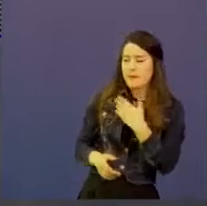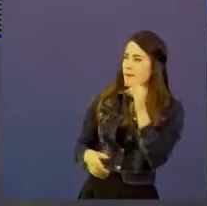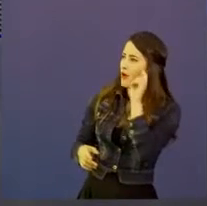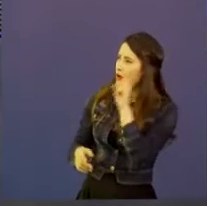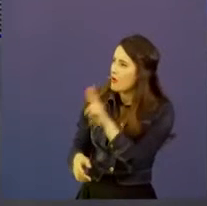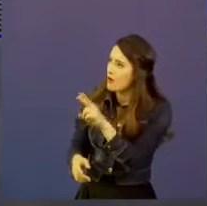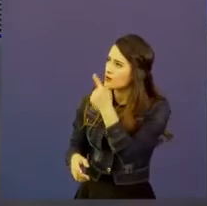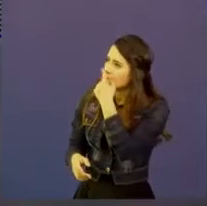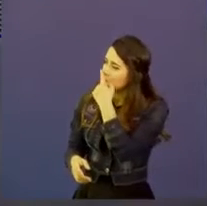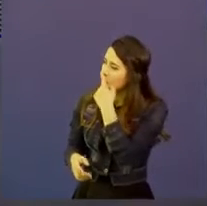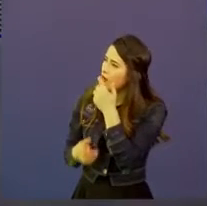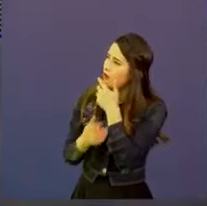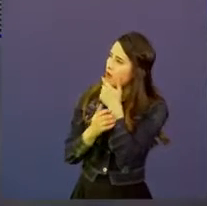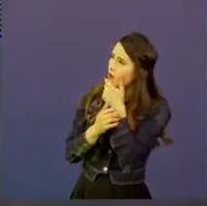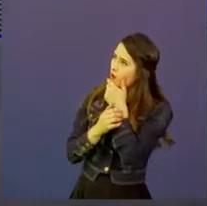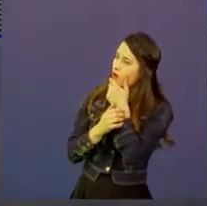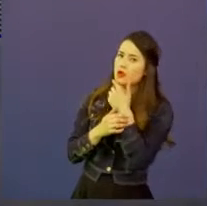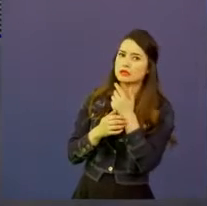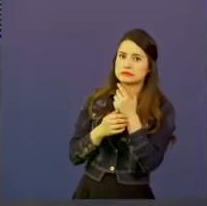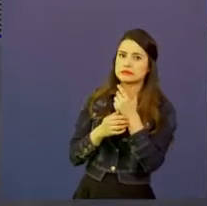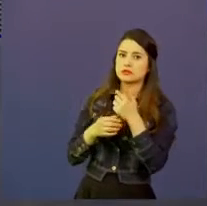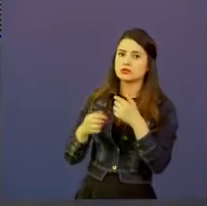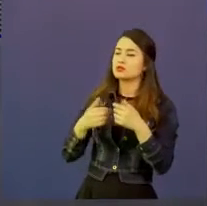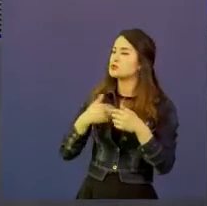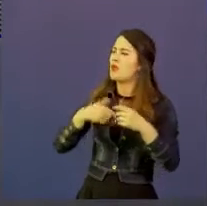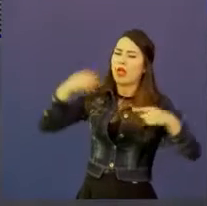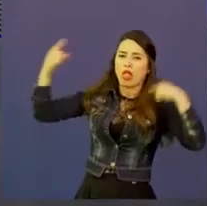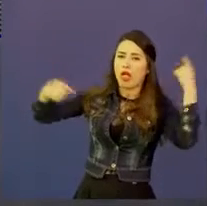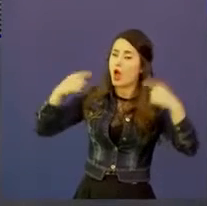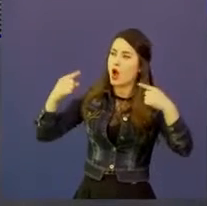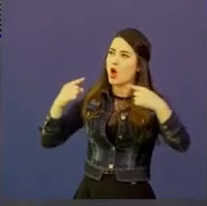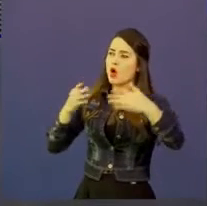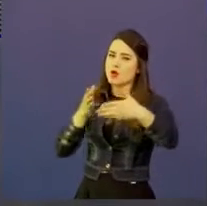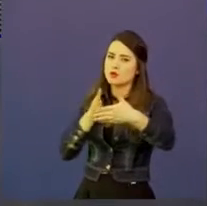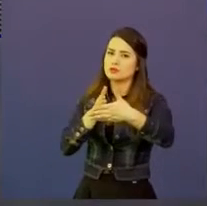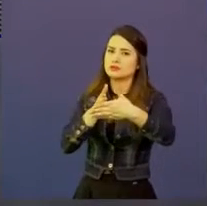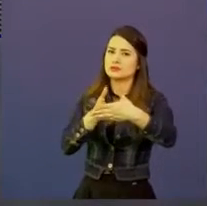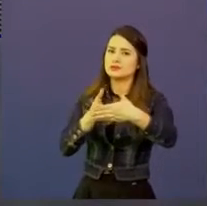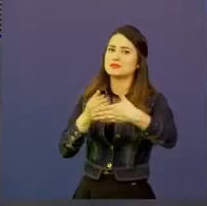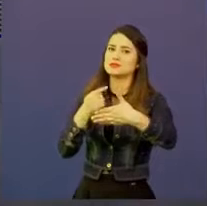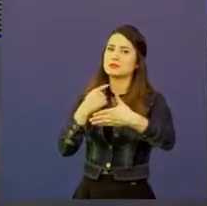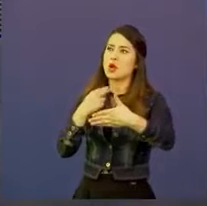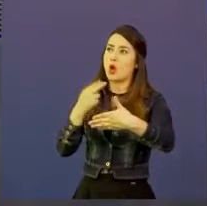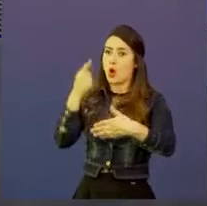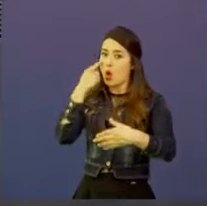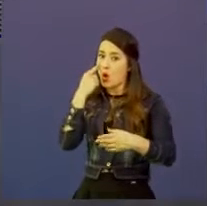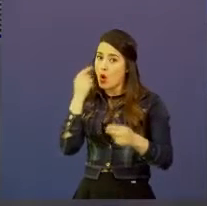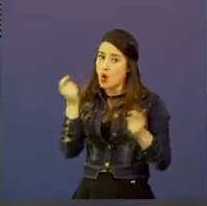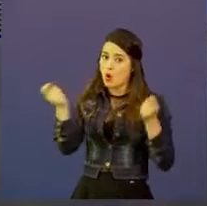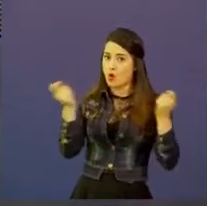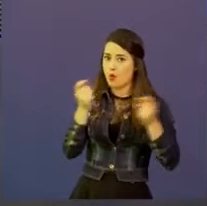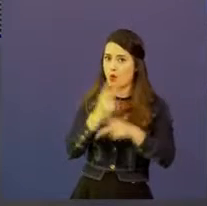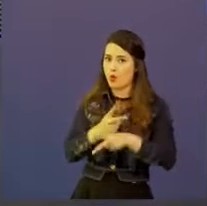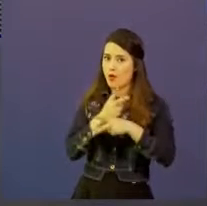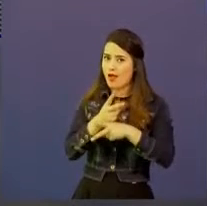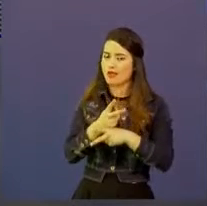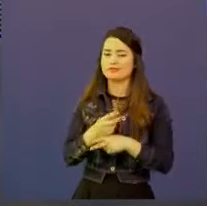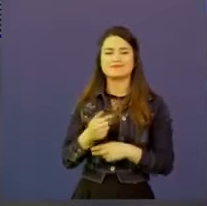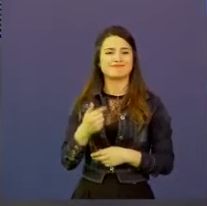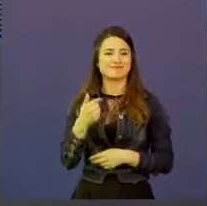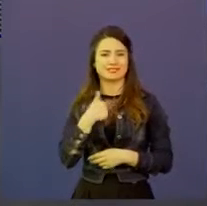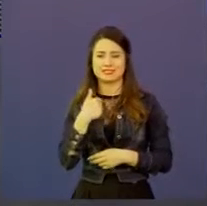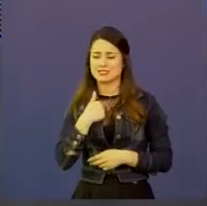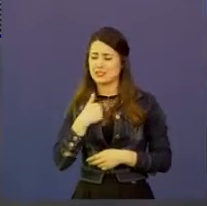dónde, hasta dónde debemos llegar. Y no solamente eso, sino que yo creo en la corresponsabilidad, en